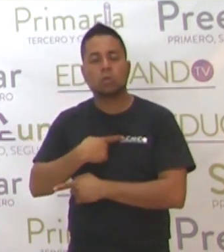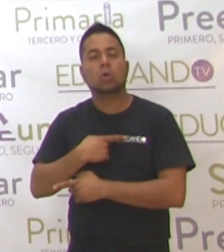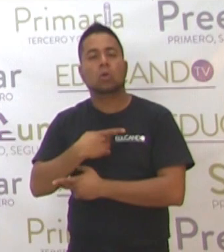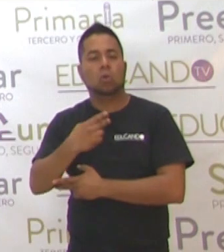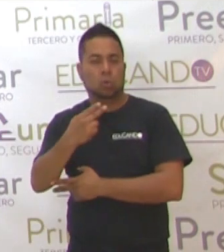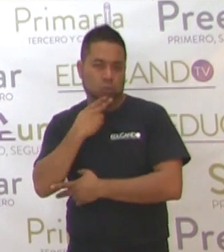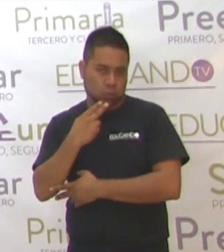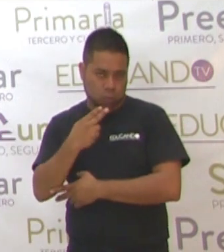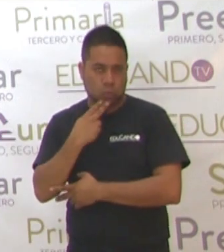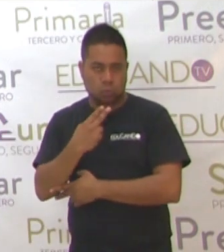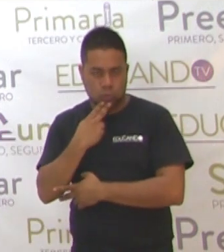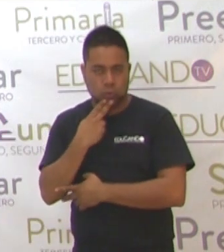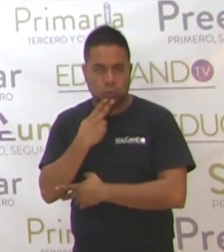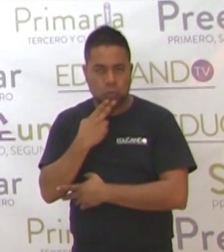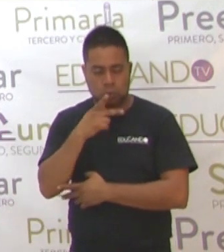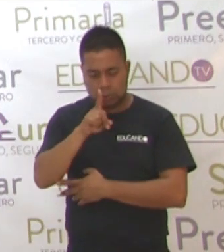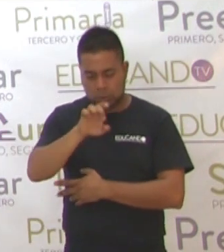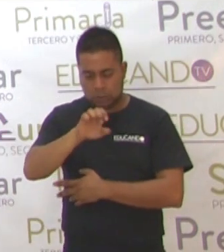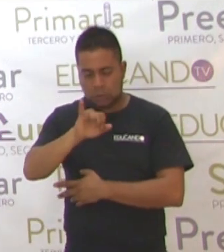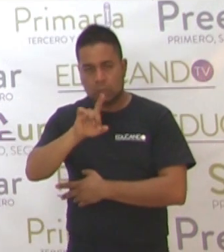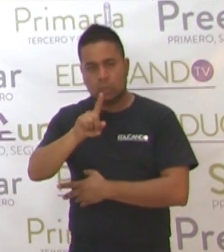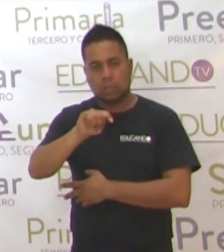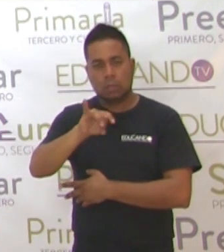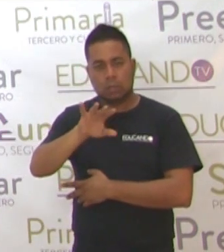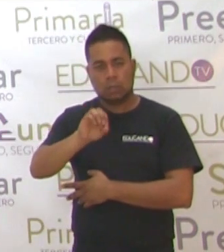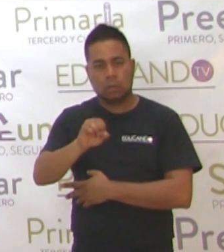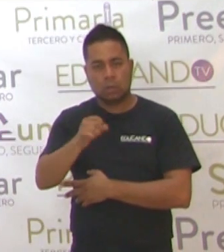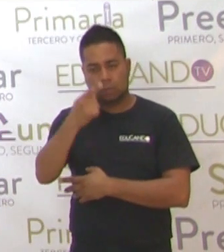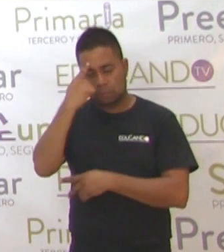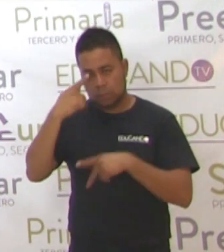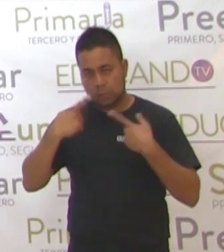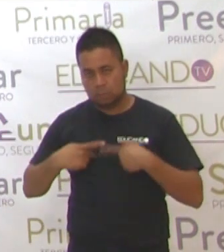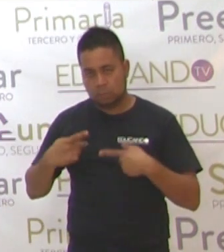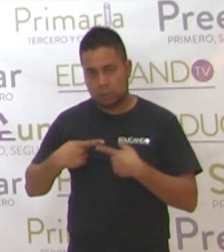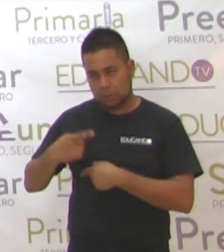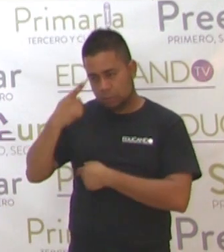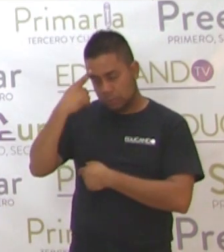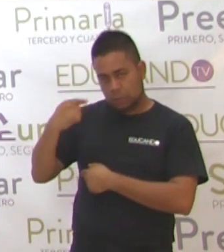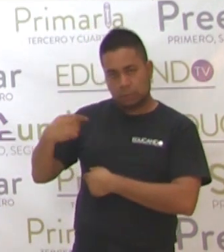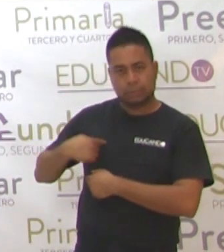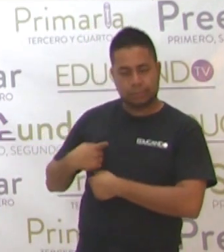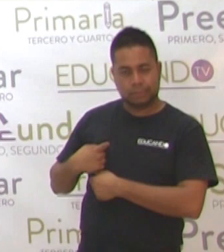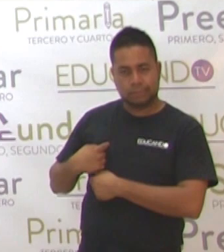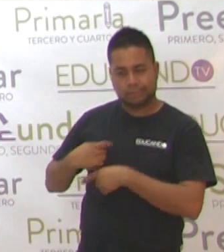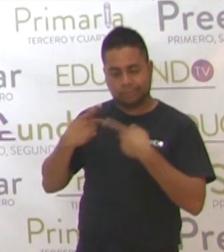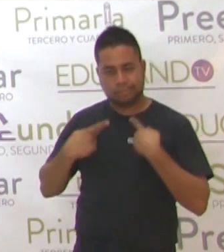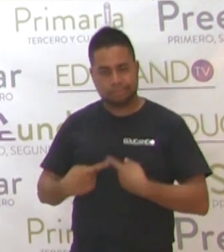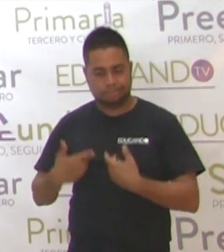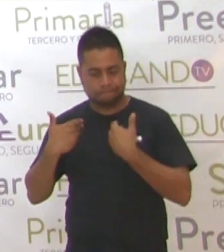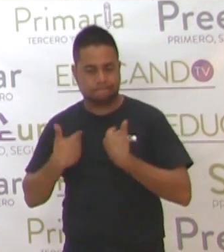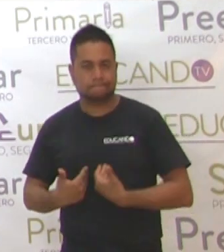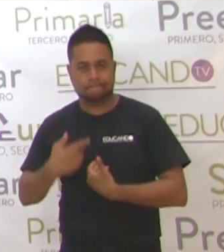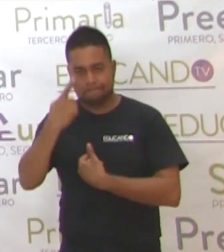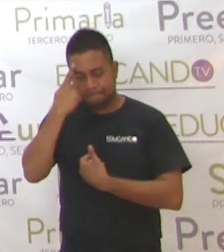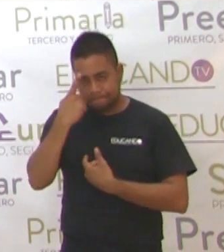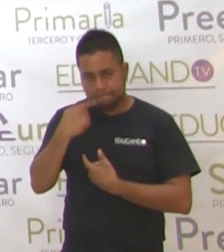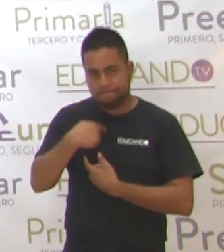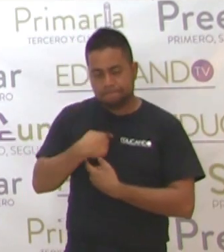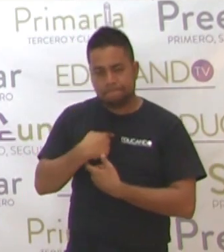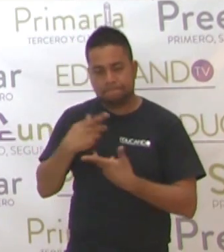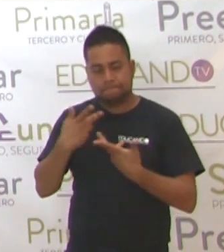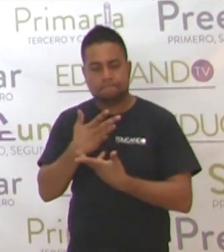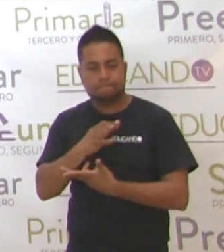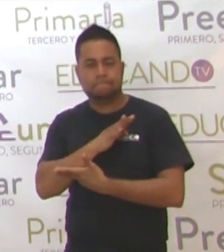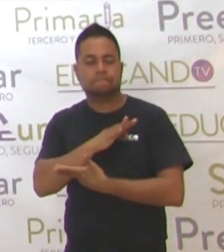haciendo referencia a mi bien persona en particular para poder hacer dicha